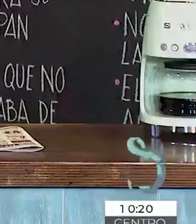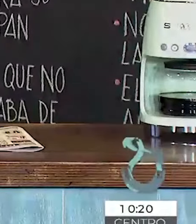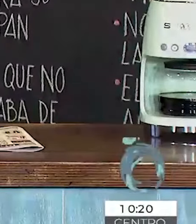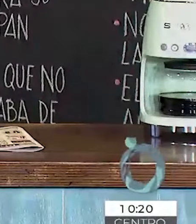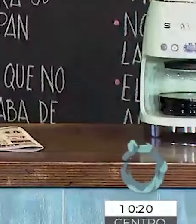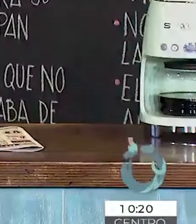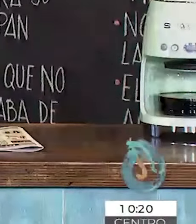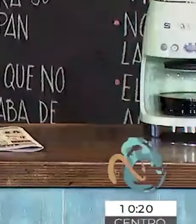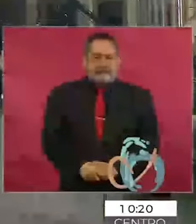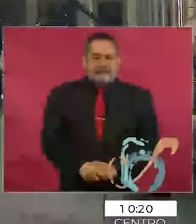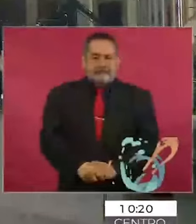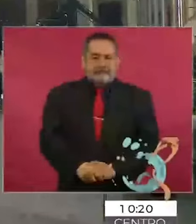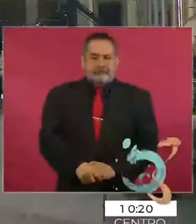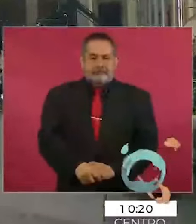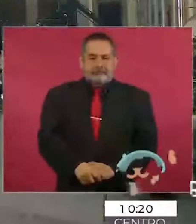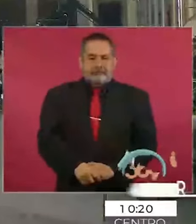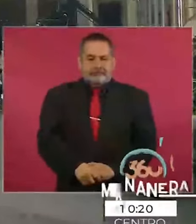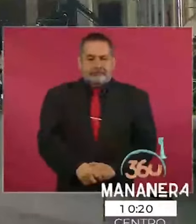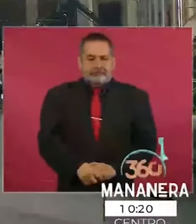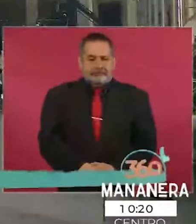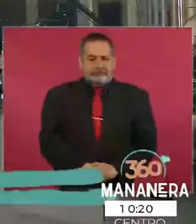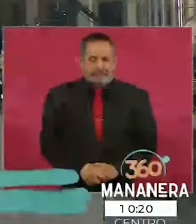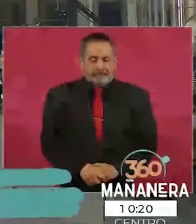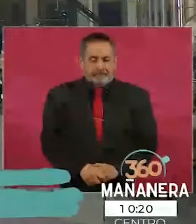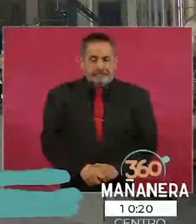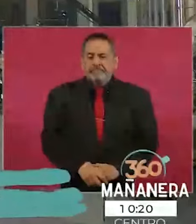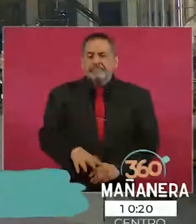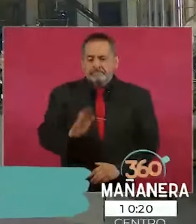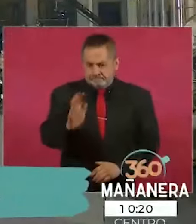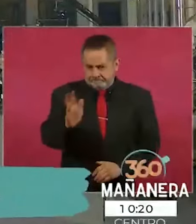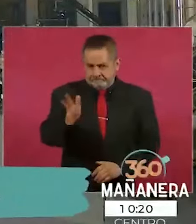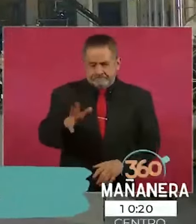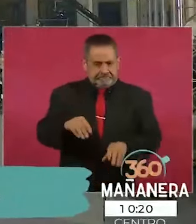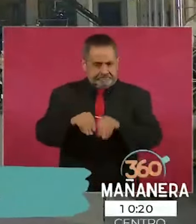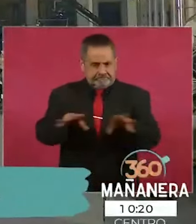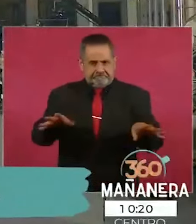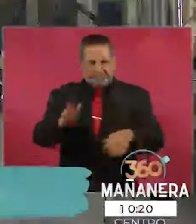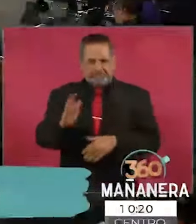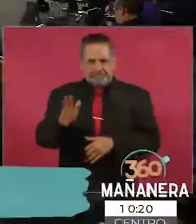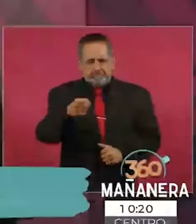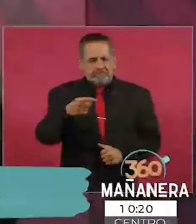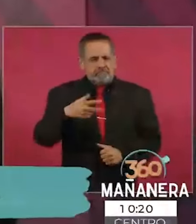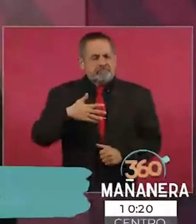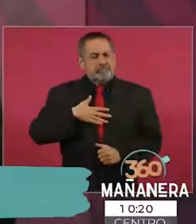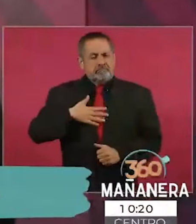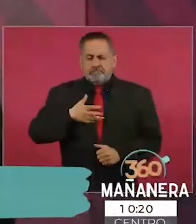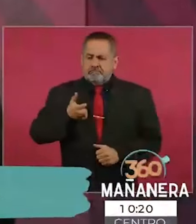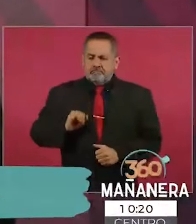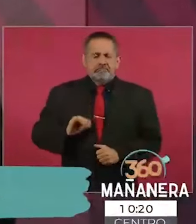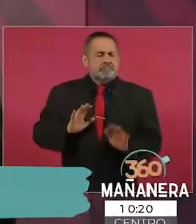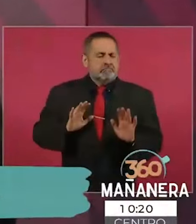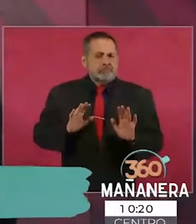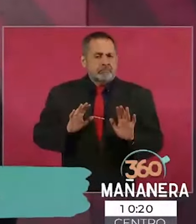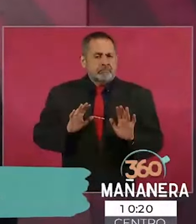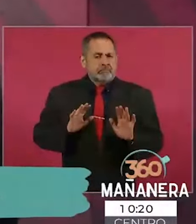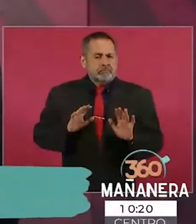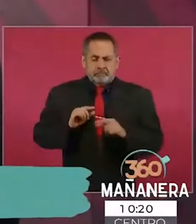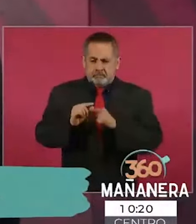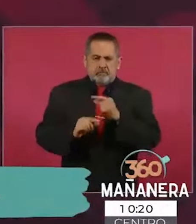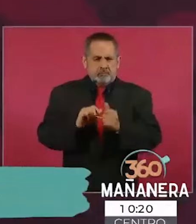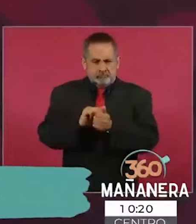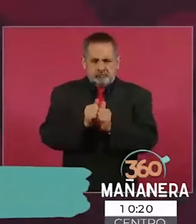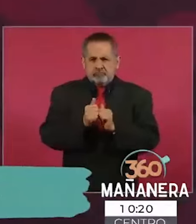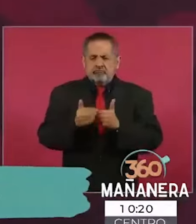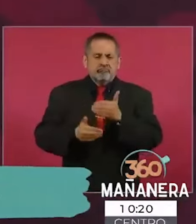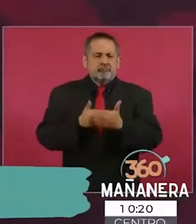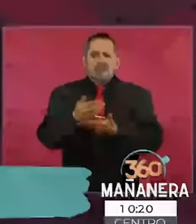que plantea ya se dio a conocer un comunicado y poco a poco vamos